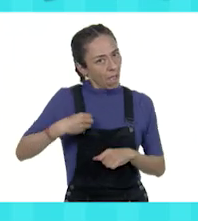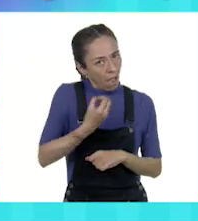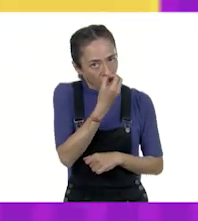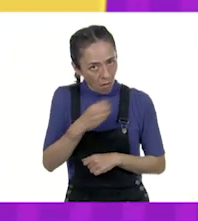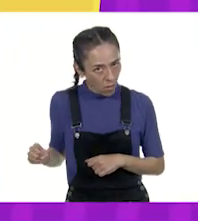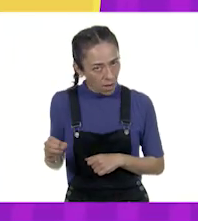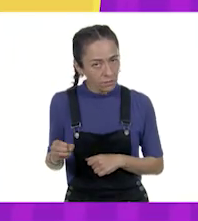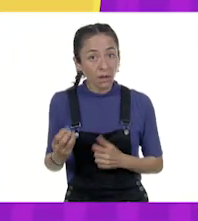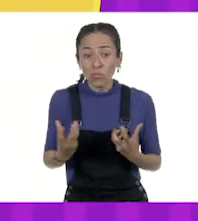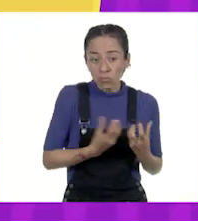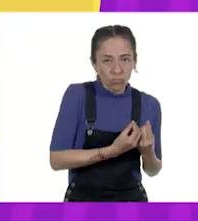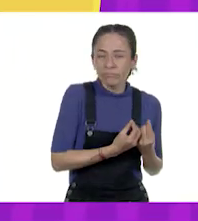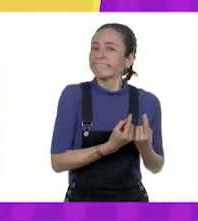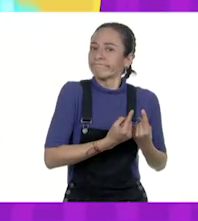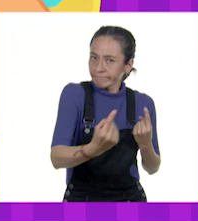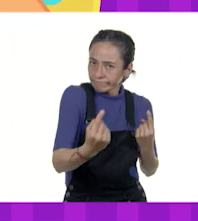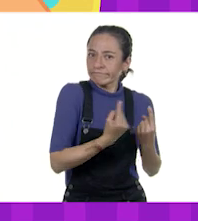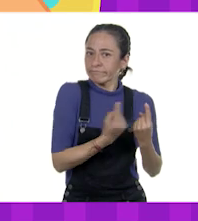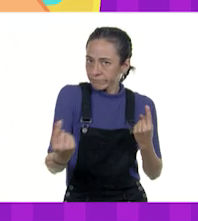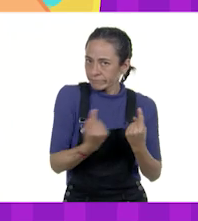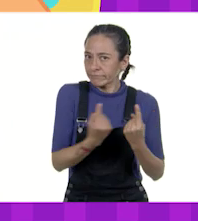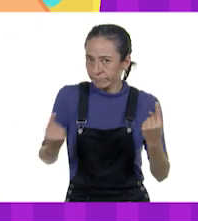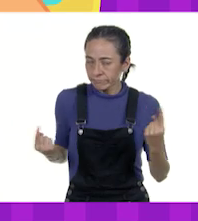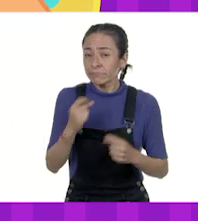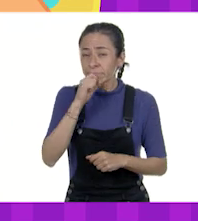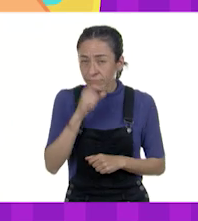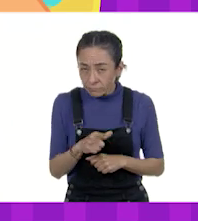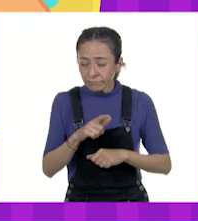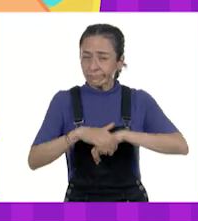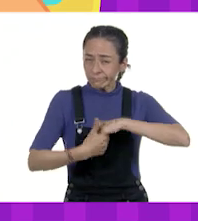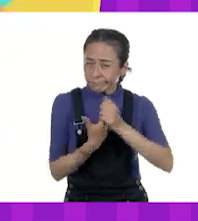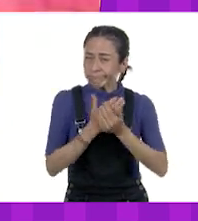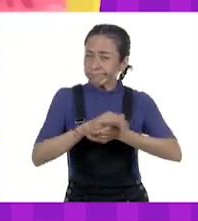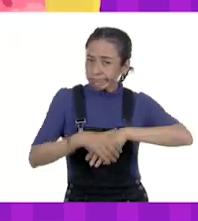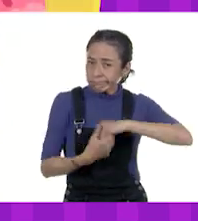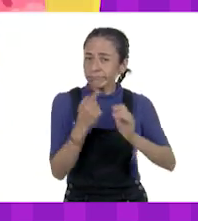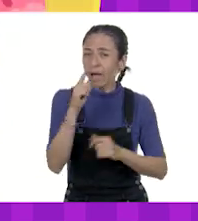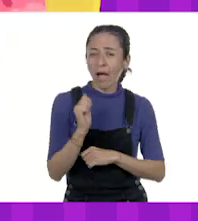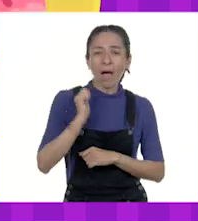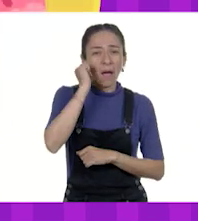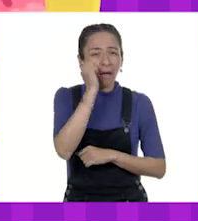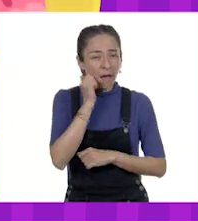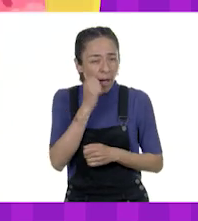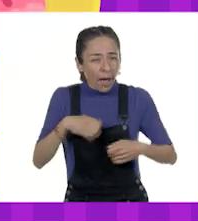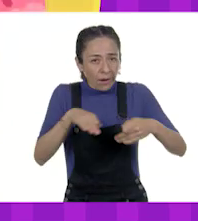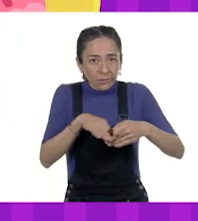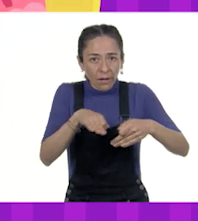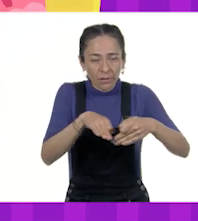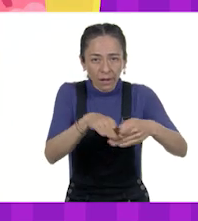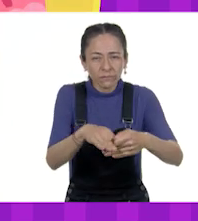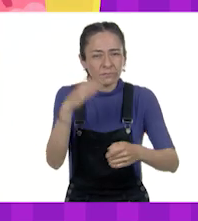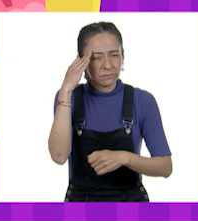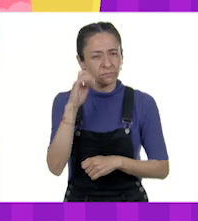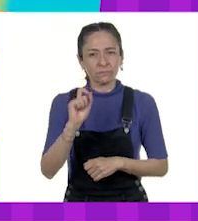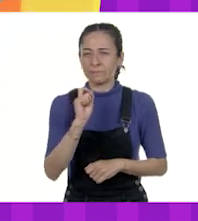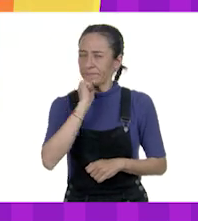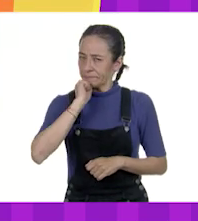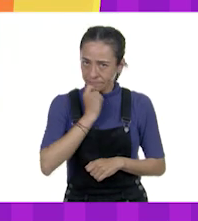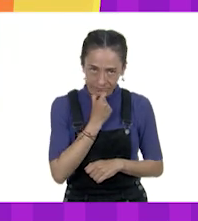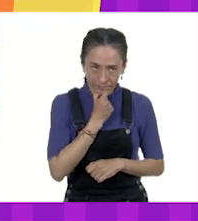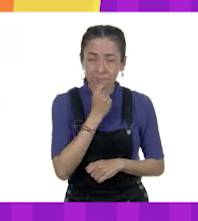distancia. Lávate las manos muy seguido con agua y jabón por lo menos durante 20 segundos. O